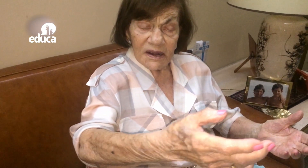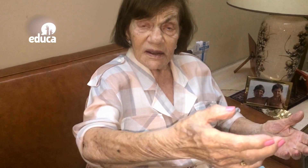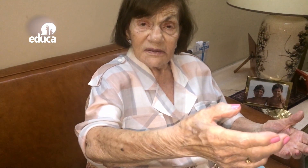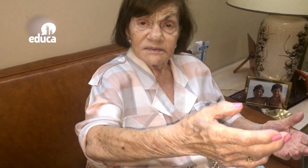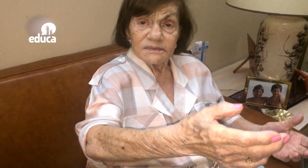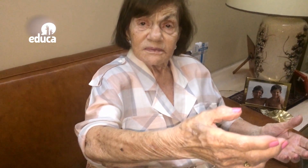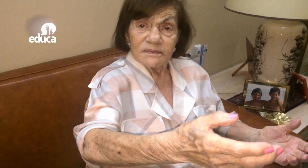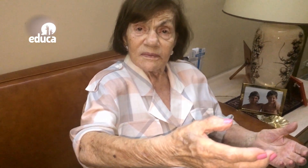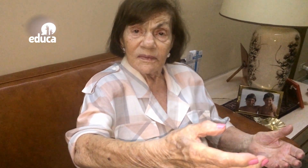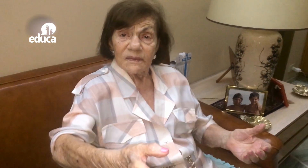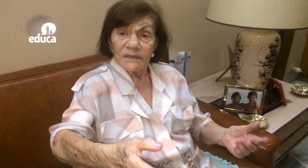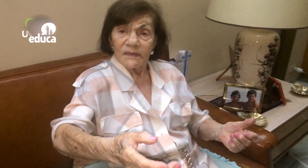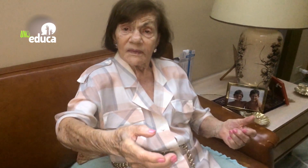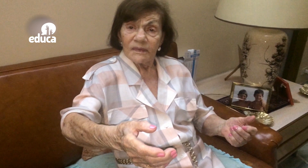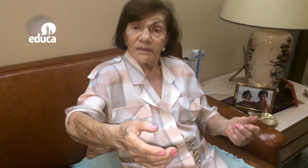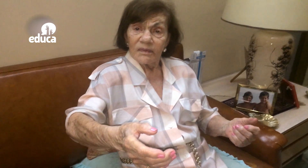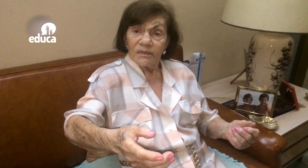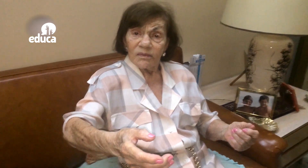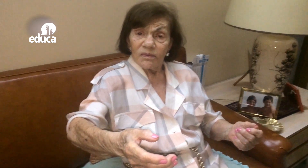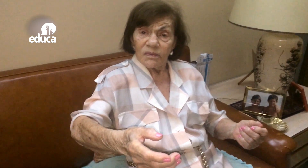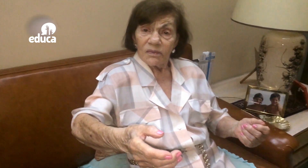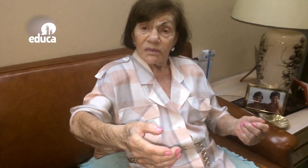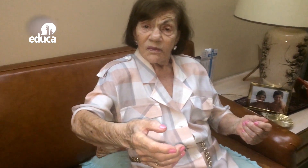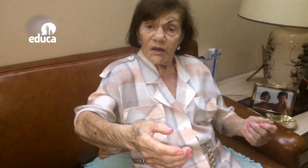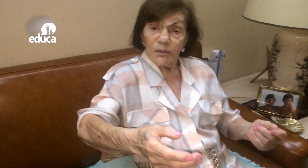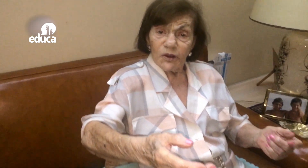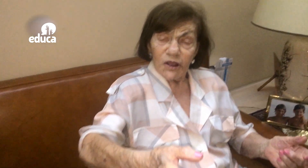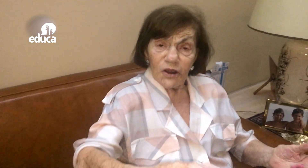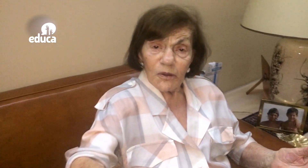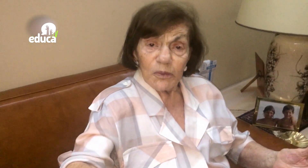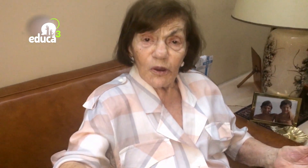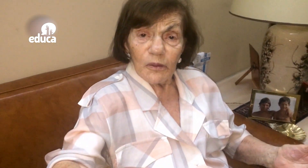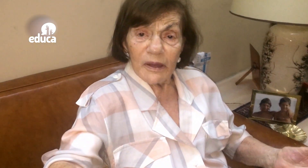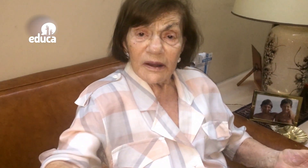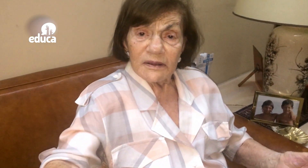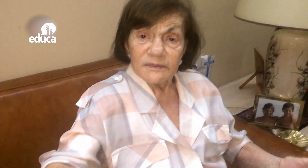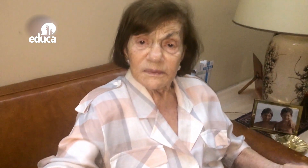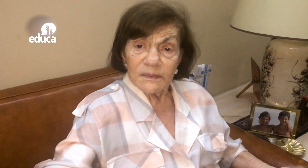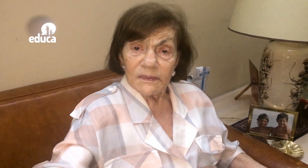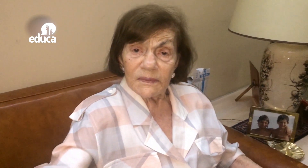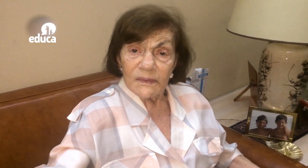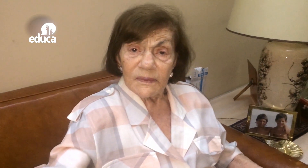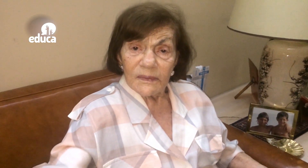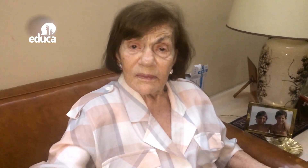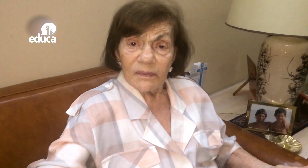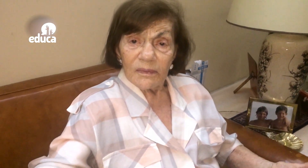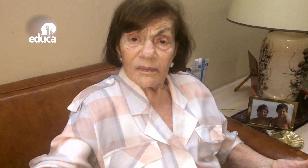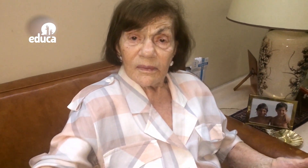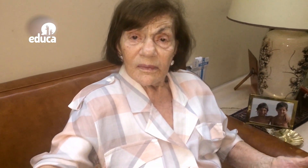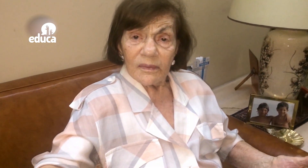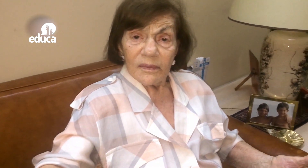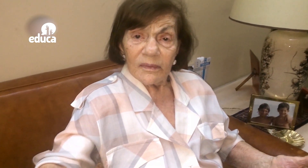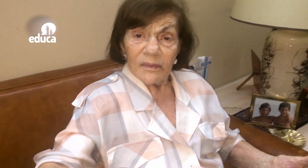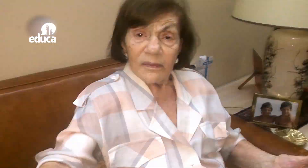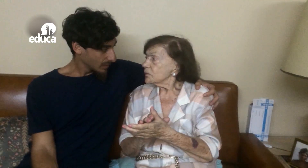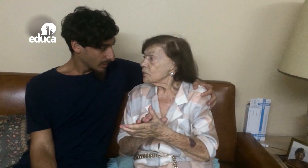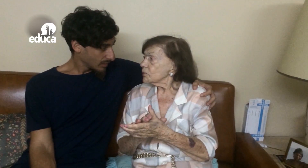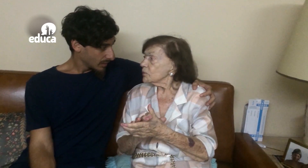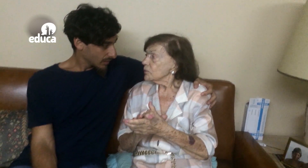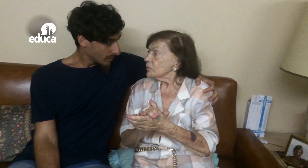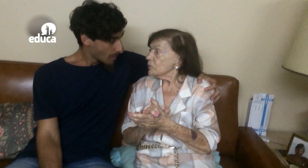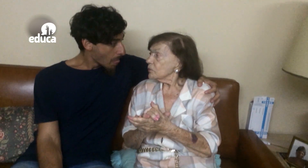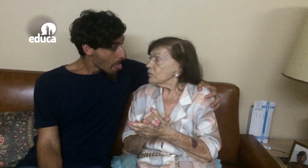de la tele. ¿Y por qué no lo puedes ver? ¿Por qué no lo puedo ver? Mi abuela estaba perdiendo la